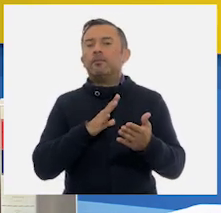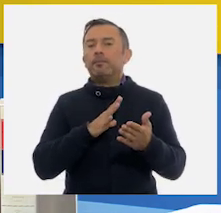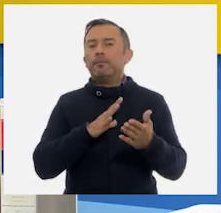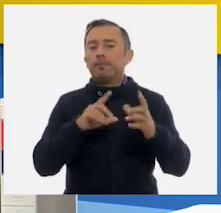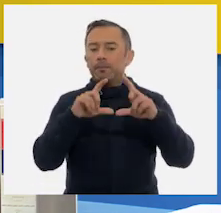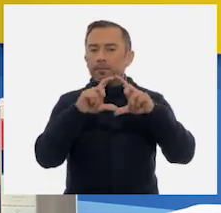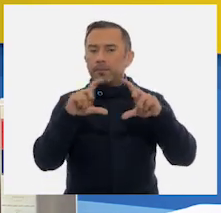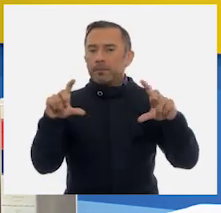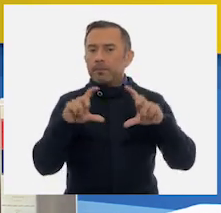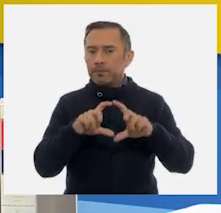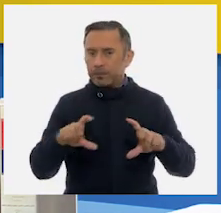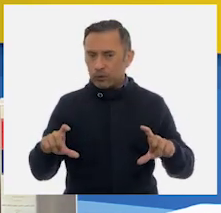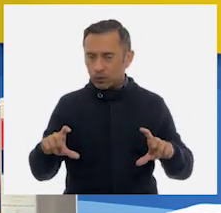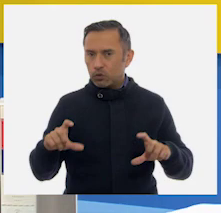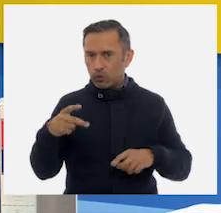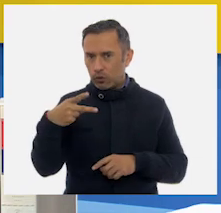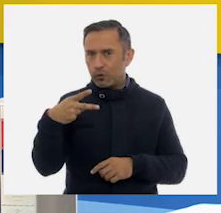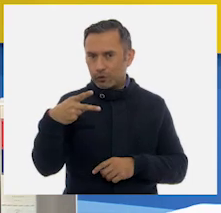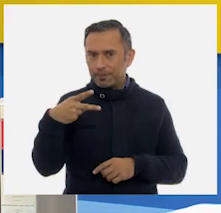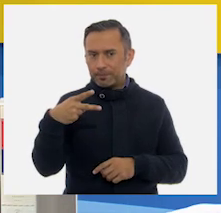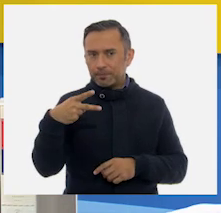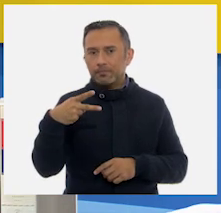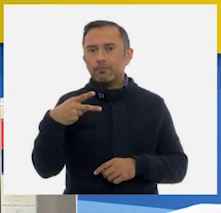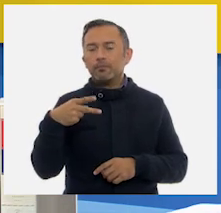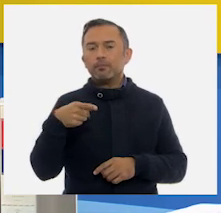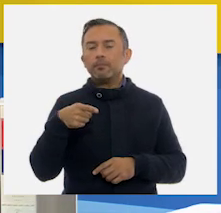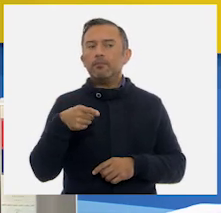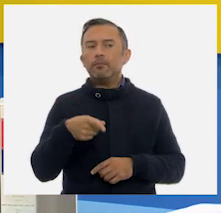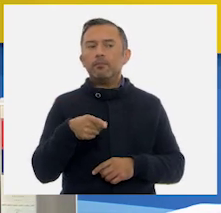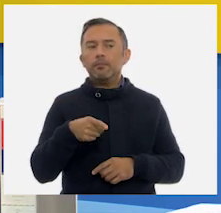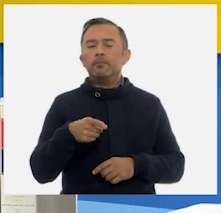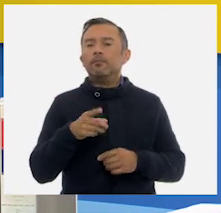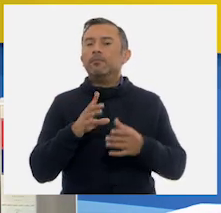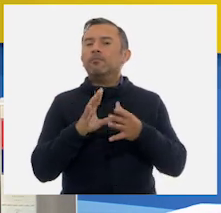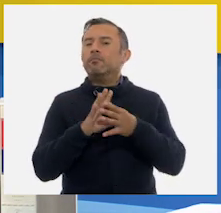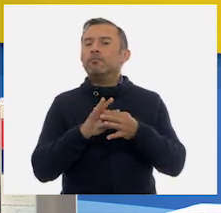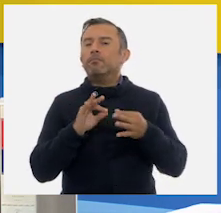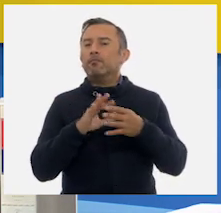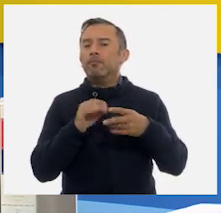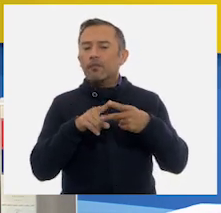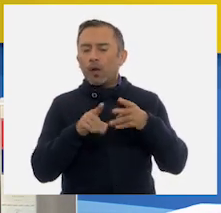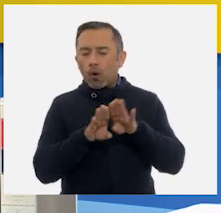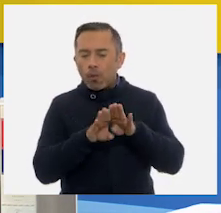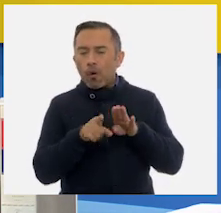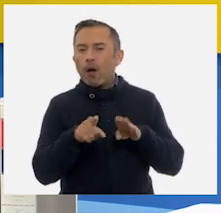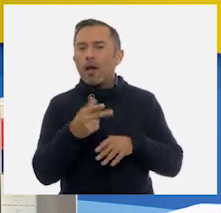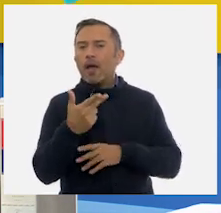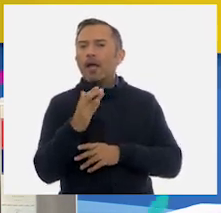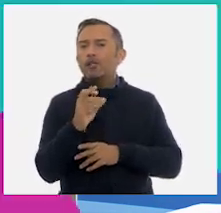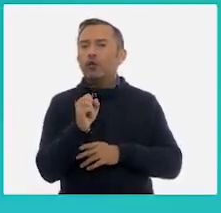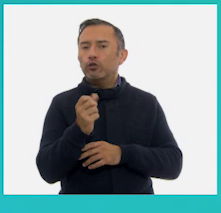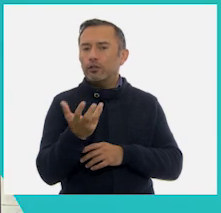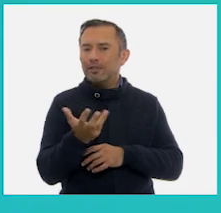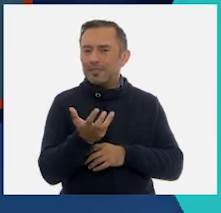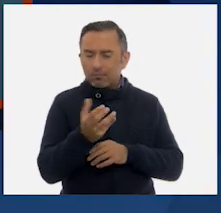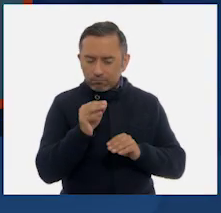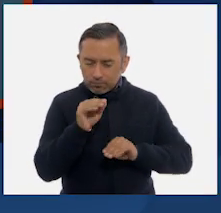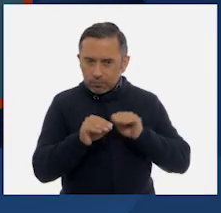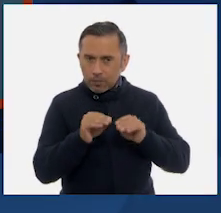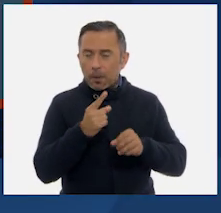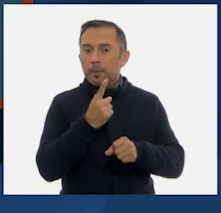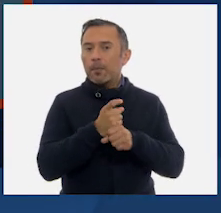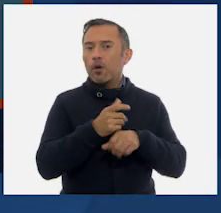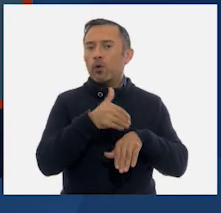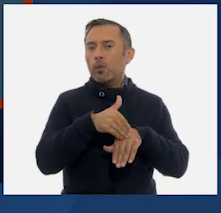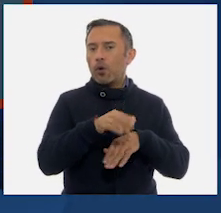dos fragmentos donde aparece esta parte de reconstruir los hechos. El primero se encuentra en la página 90 y el